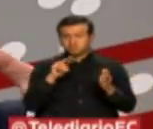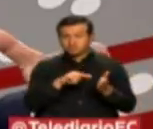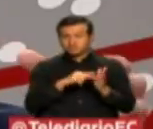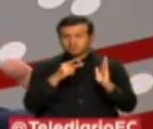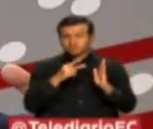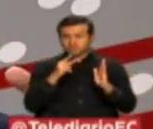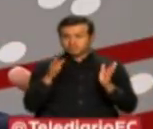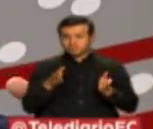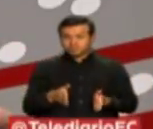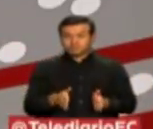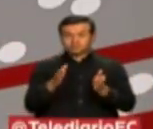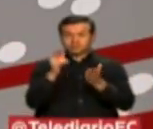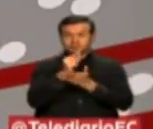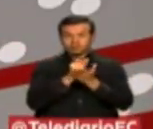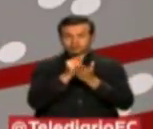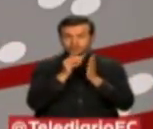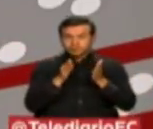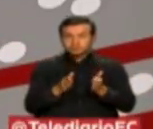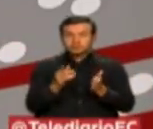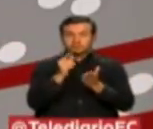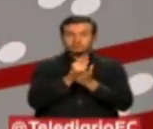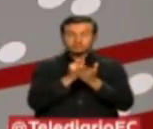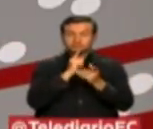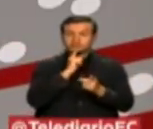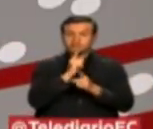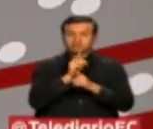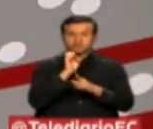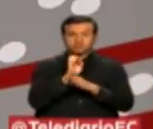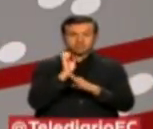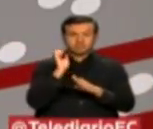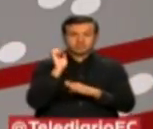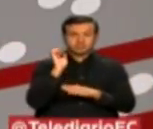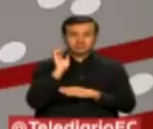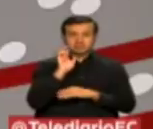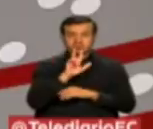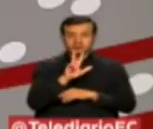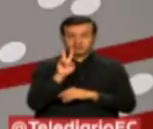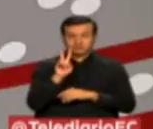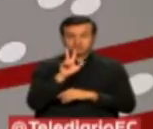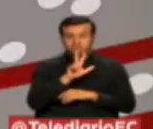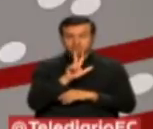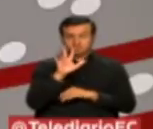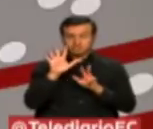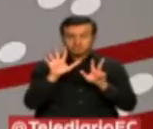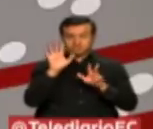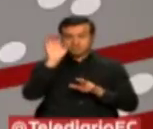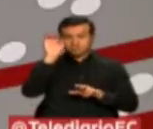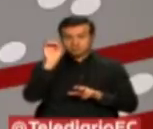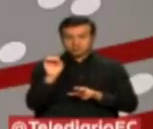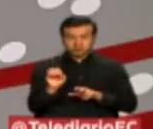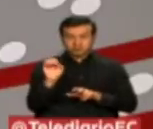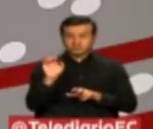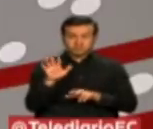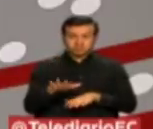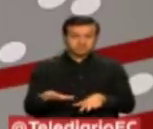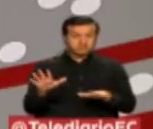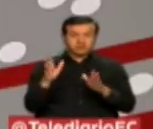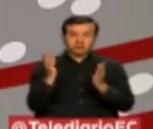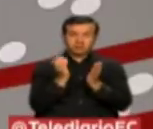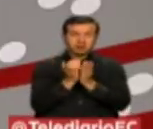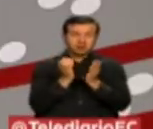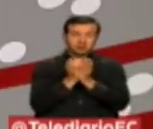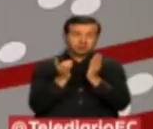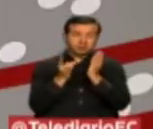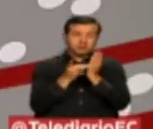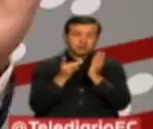tecnológicos en la cuenca del río Guayas, donde se ha identificado, en el caso de Ecuador, que entre un 32 o un 38% es generador de residuos de